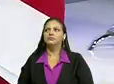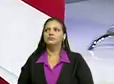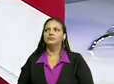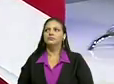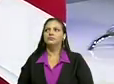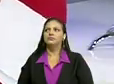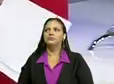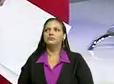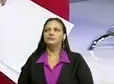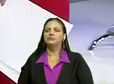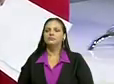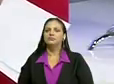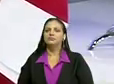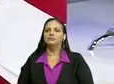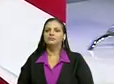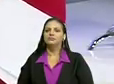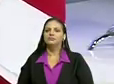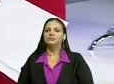cara. Es verdad.